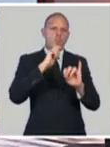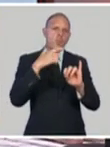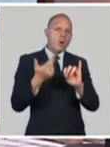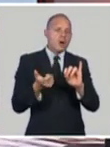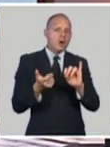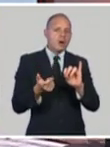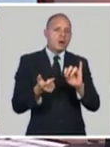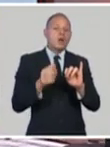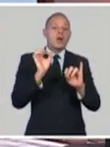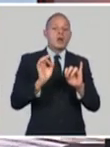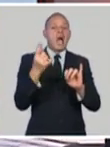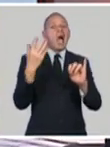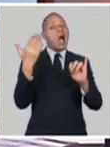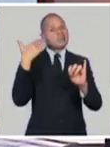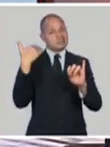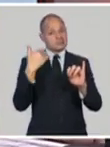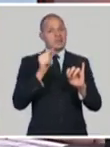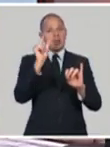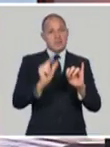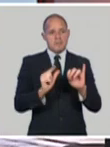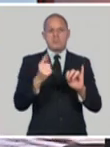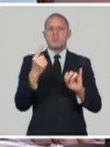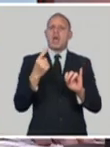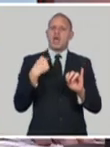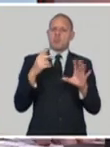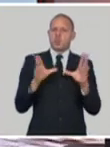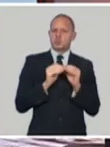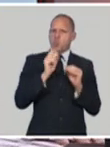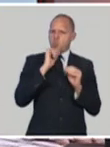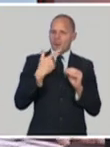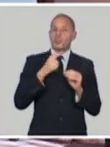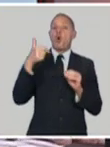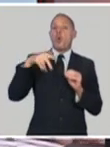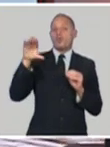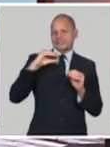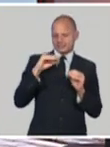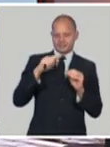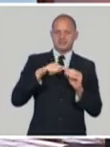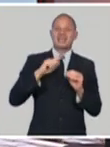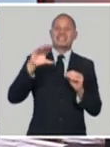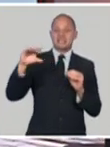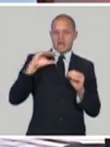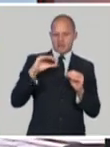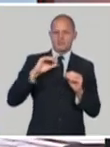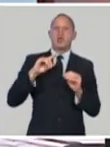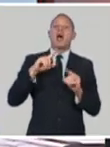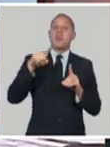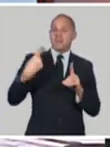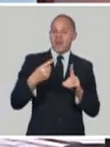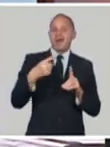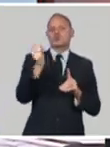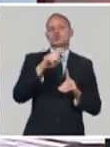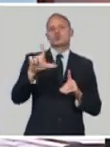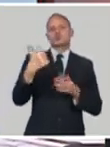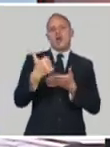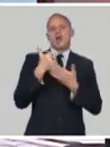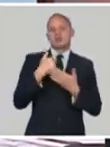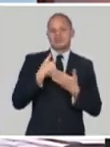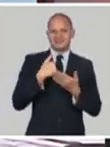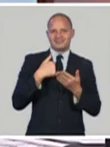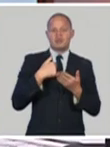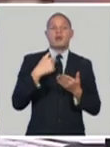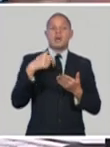que incluía salarios, jubilaciones y la asistencia social. Yo siempre digo que solo una